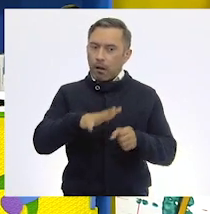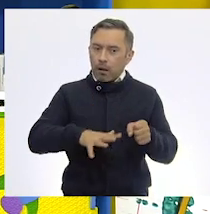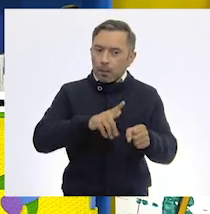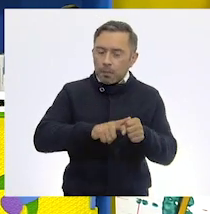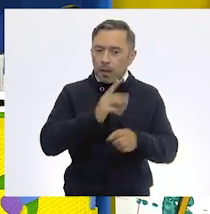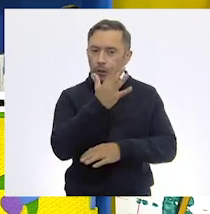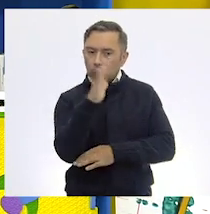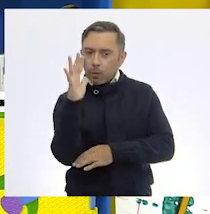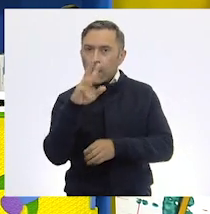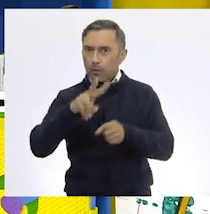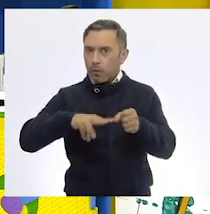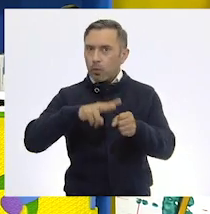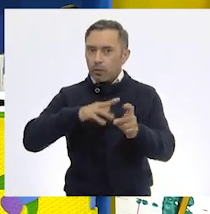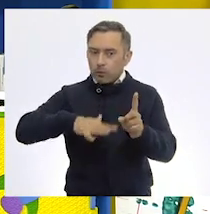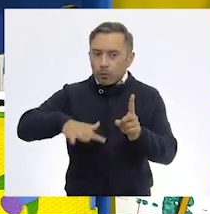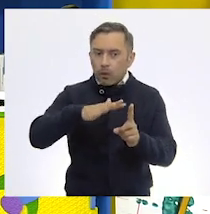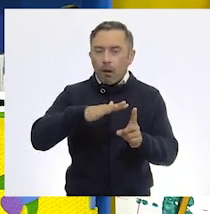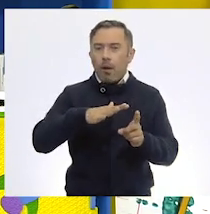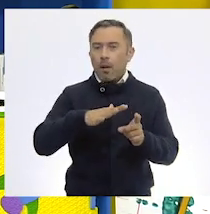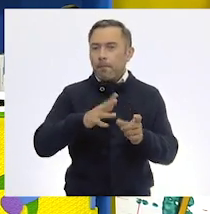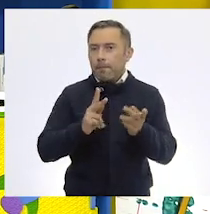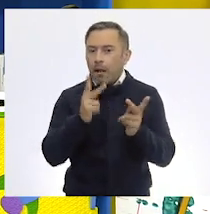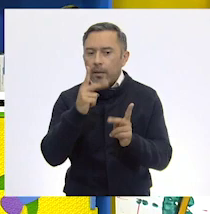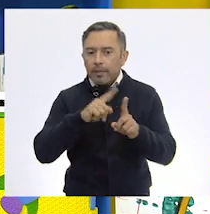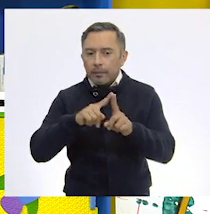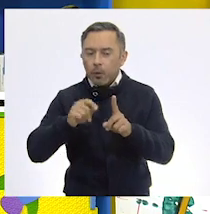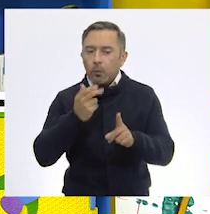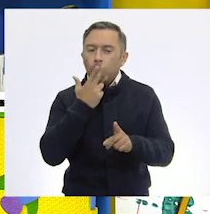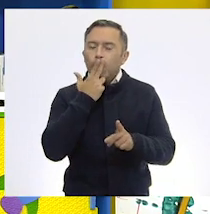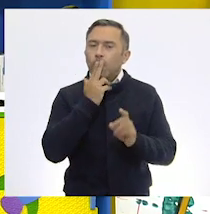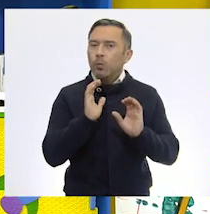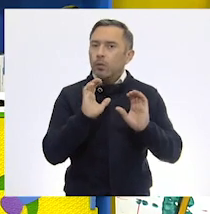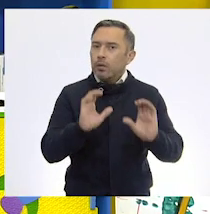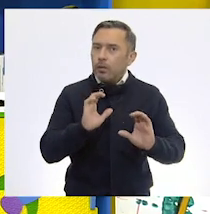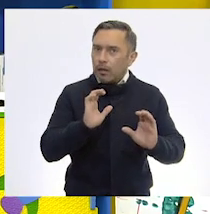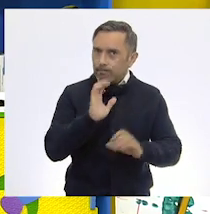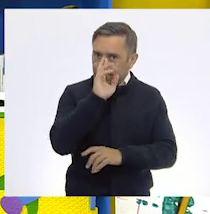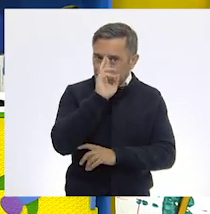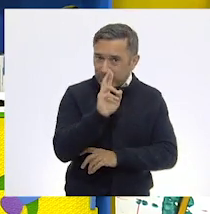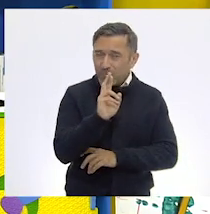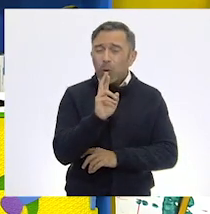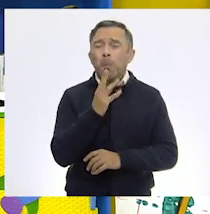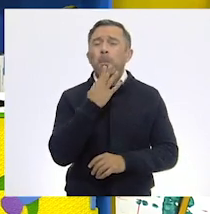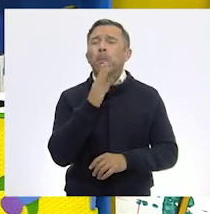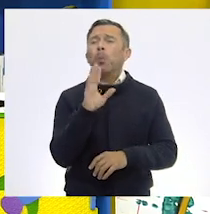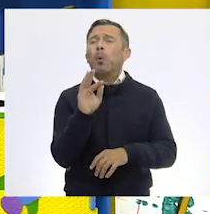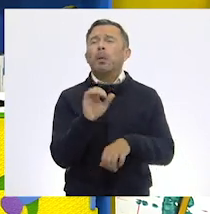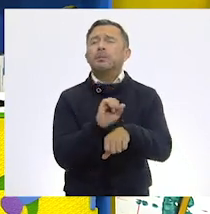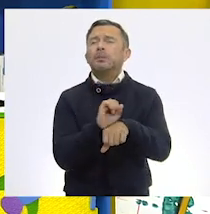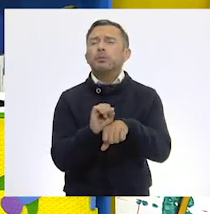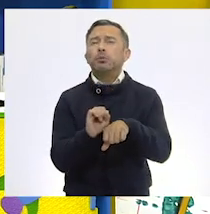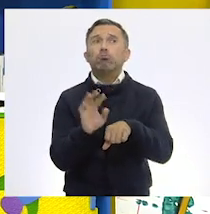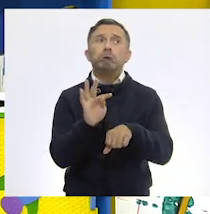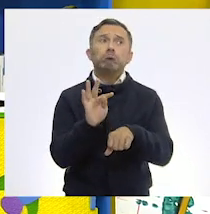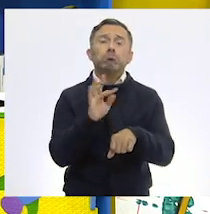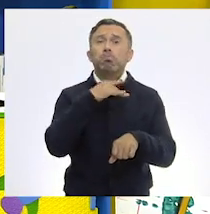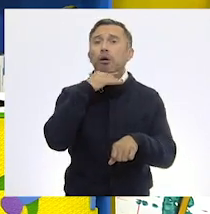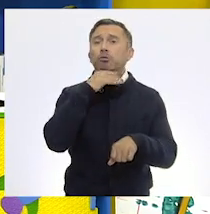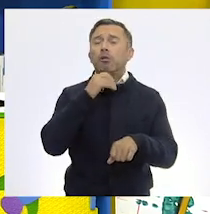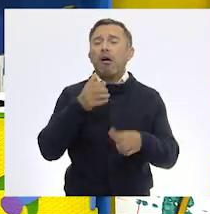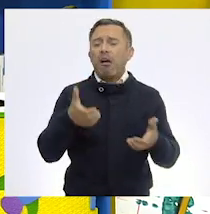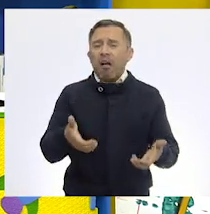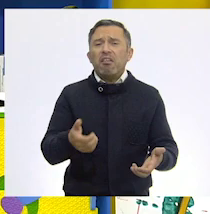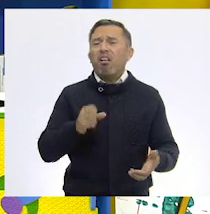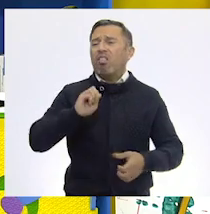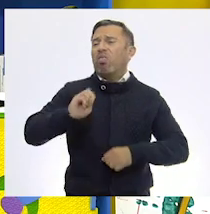nuestras especies animales y vegetales. Y que con acciones, aunque parezcan pequeñas, como no tirar basura en la calle o no